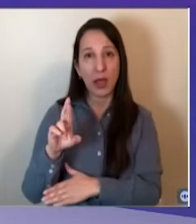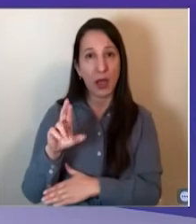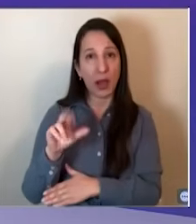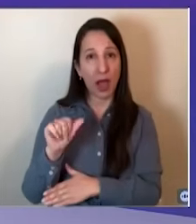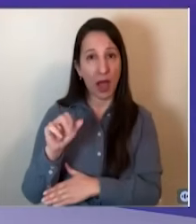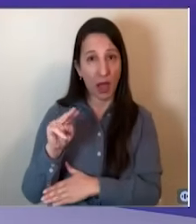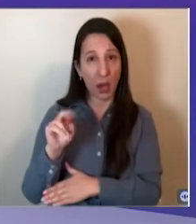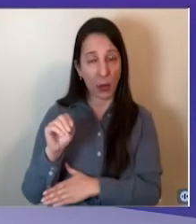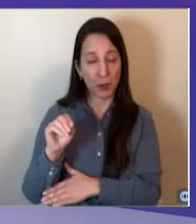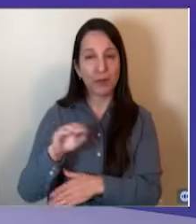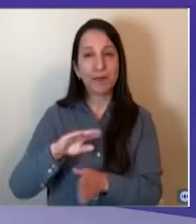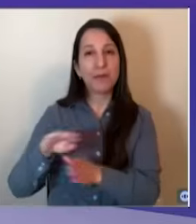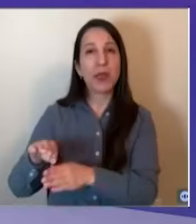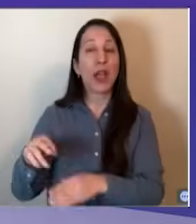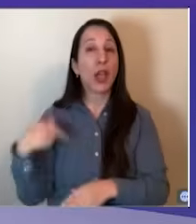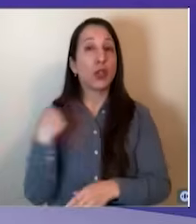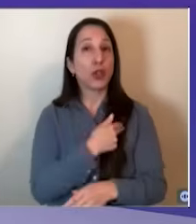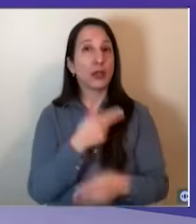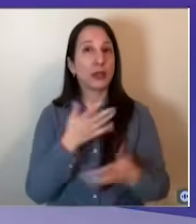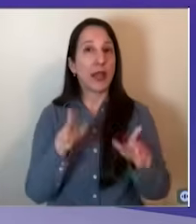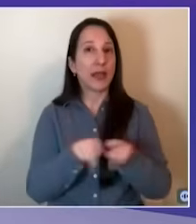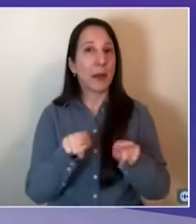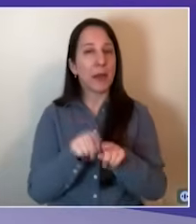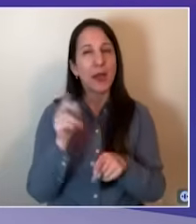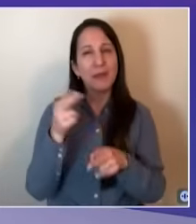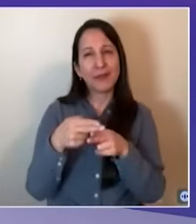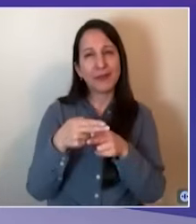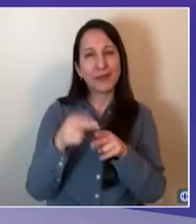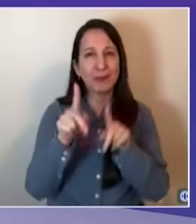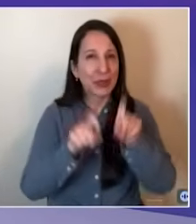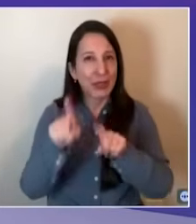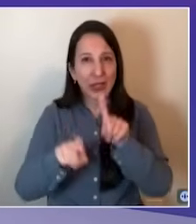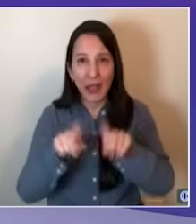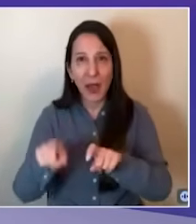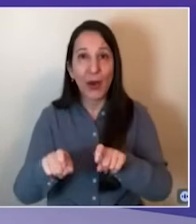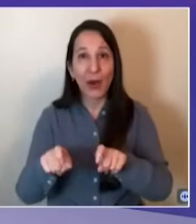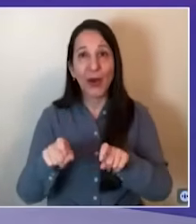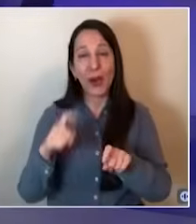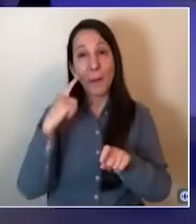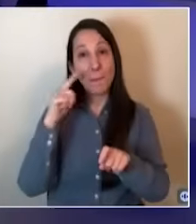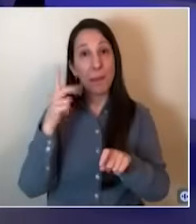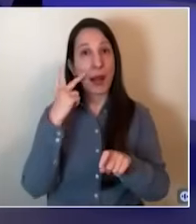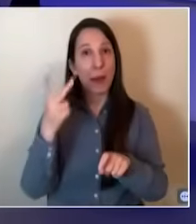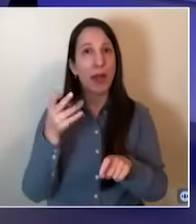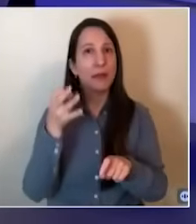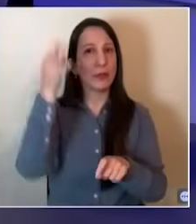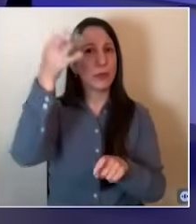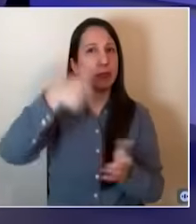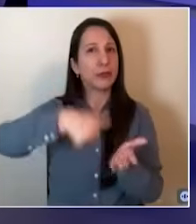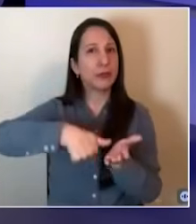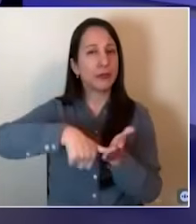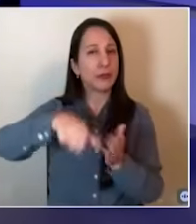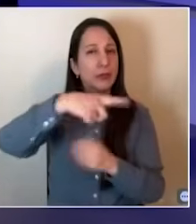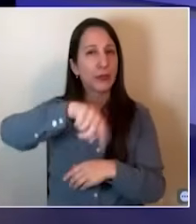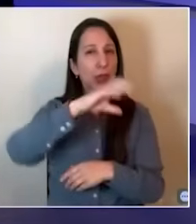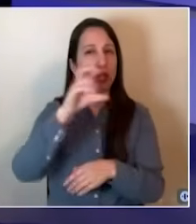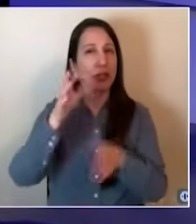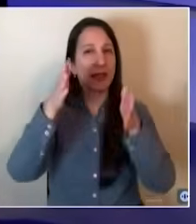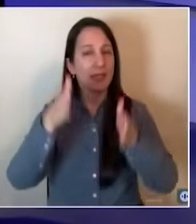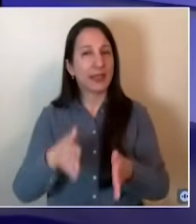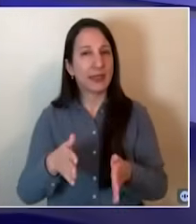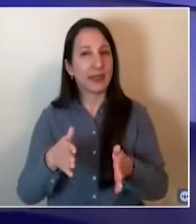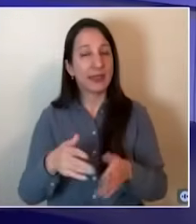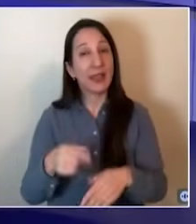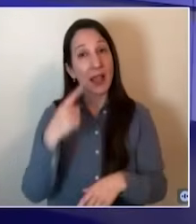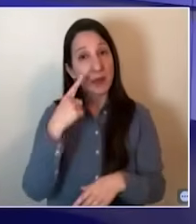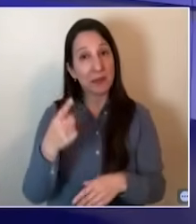se encargó también de hacer un pequeño sondeo, para ver la intención de voto de los costarricenses, y vamos a verlo a